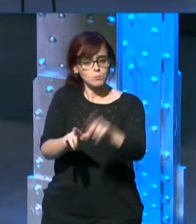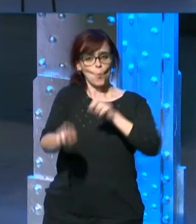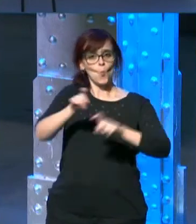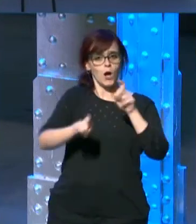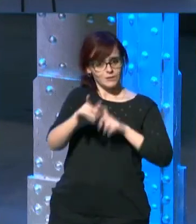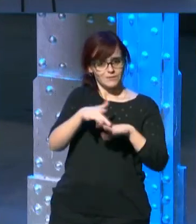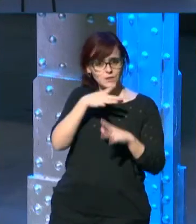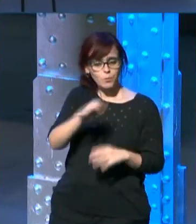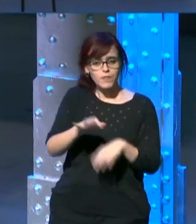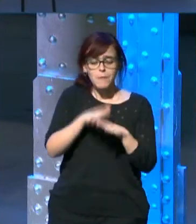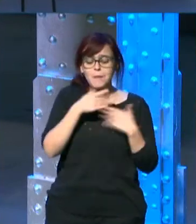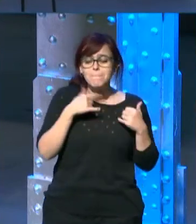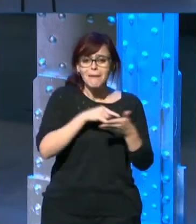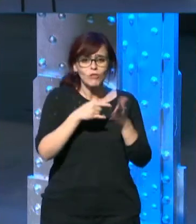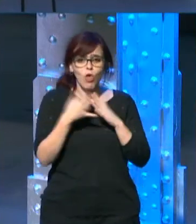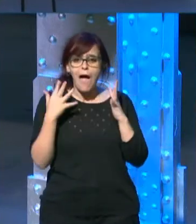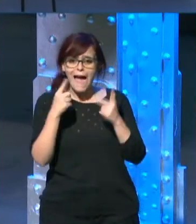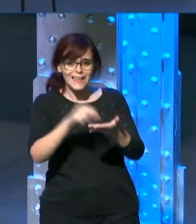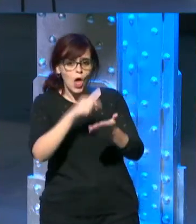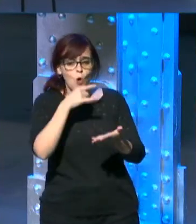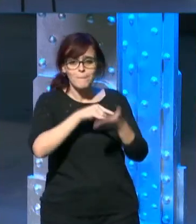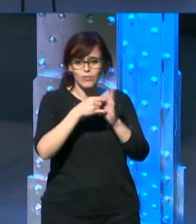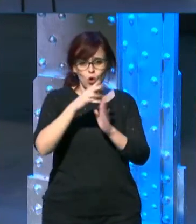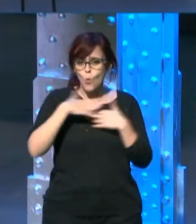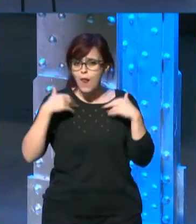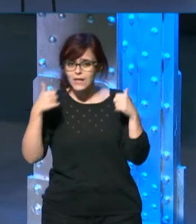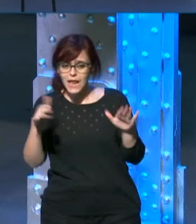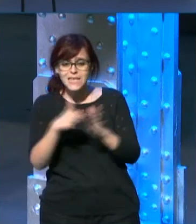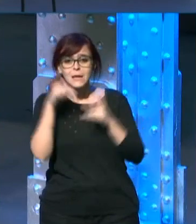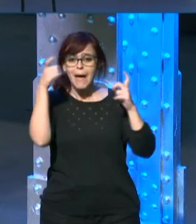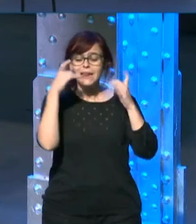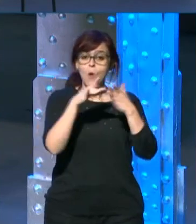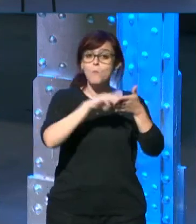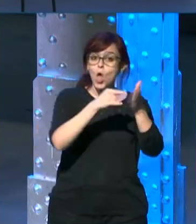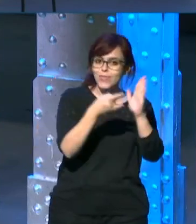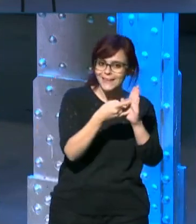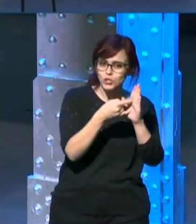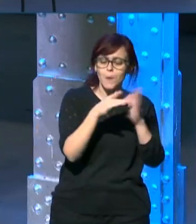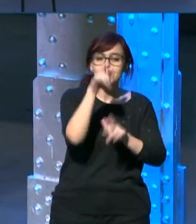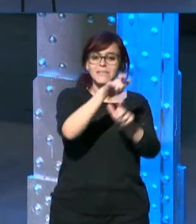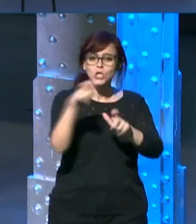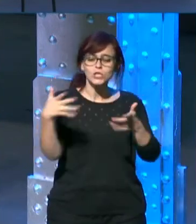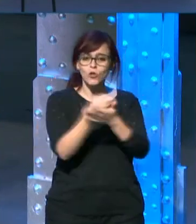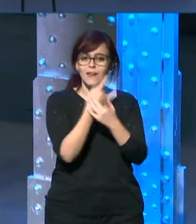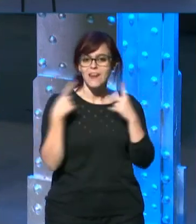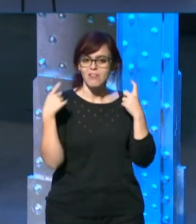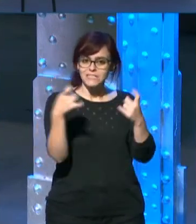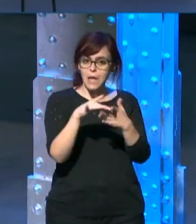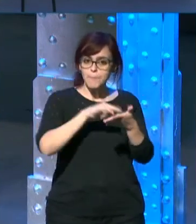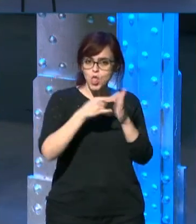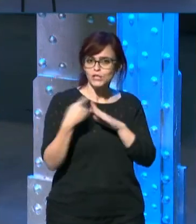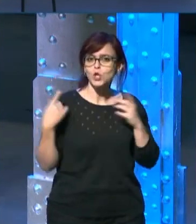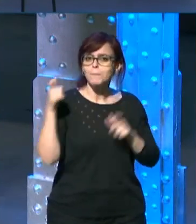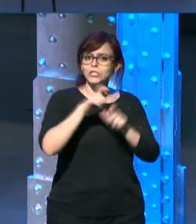o con cualquier otro método, es pon a trabajar en un proyecto a todas las personas que necesites para hacer realidad ese